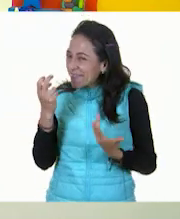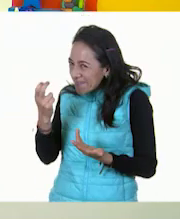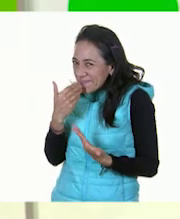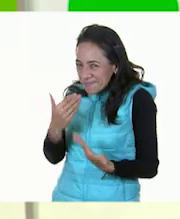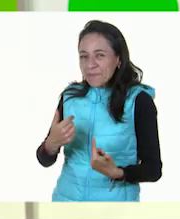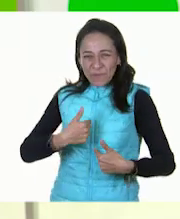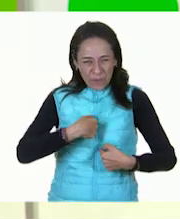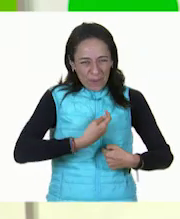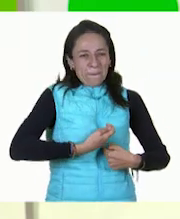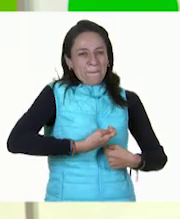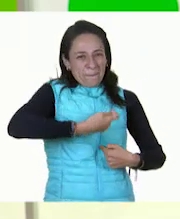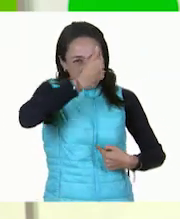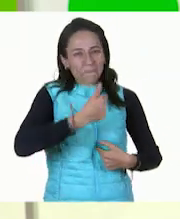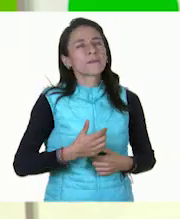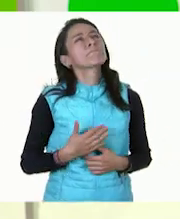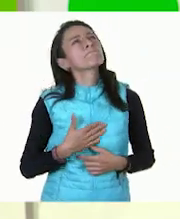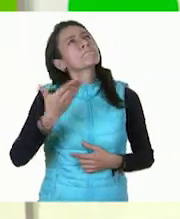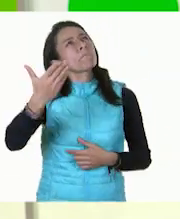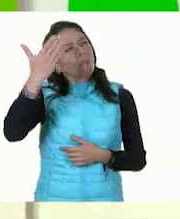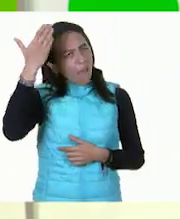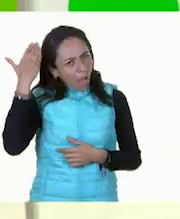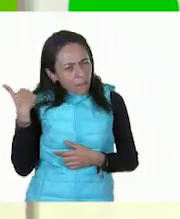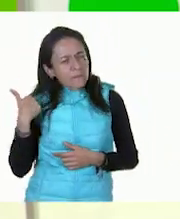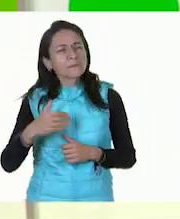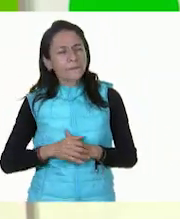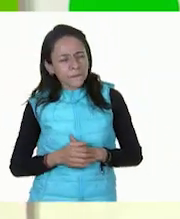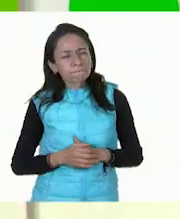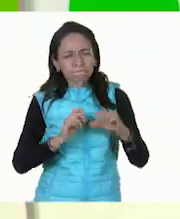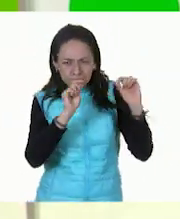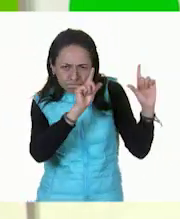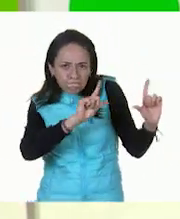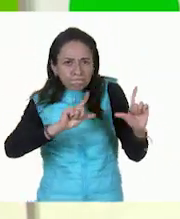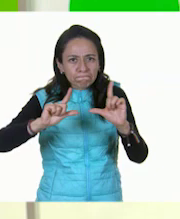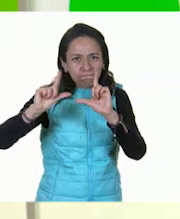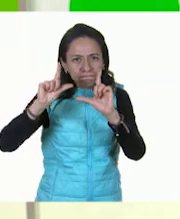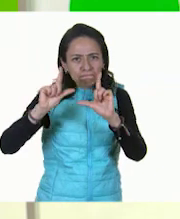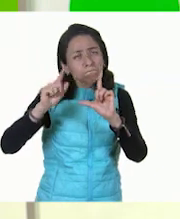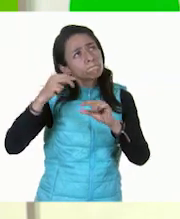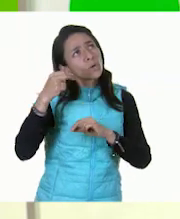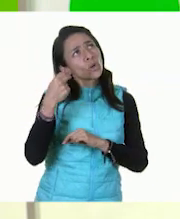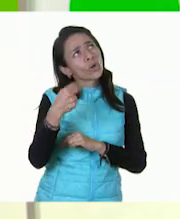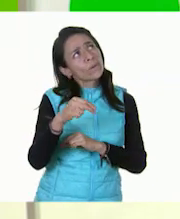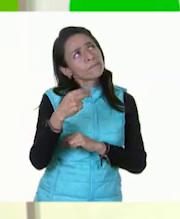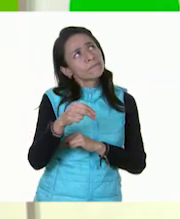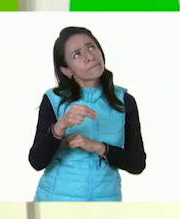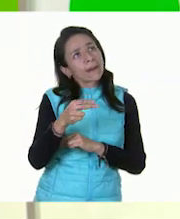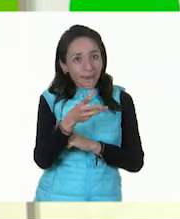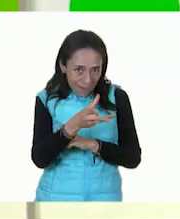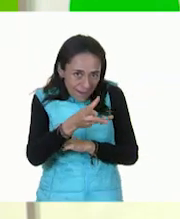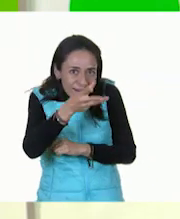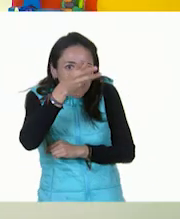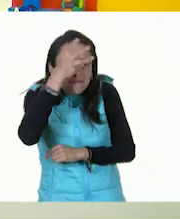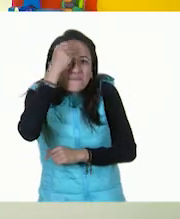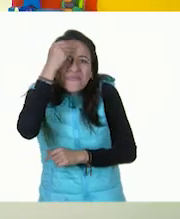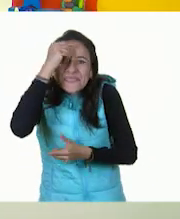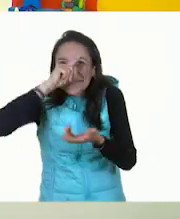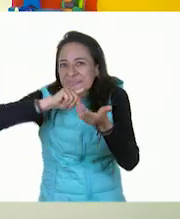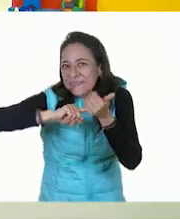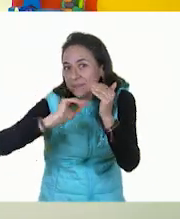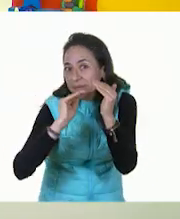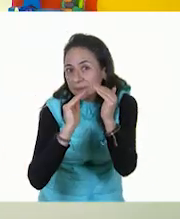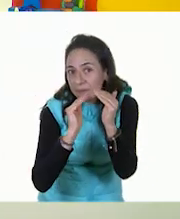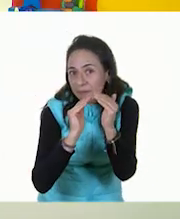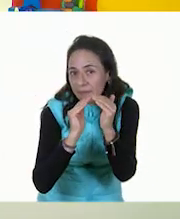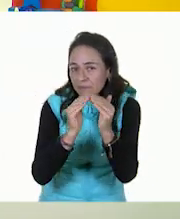Yo comienzo. A ver. Había una vez un programa que se llamaba Aprende en Casa, conducido